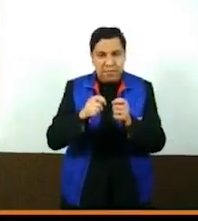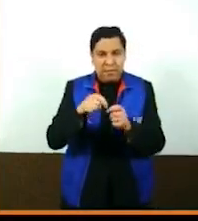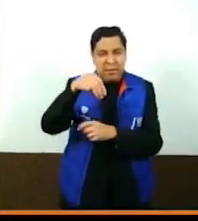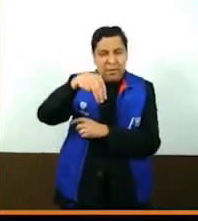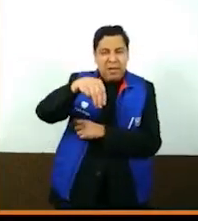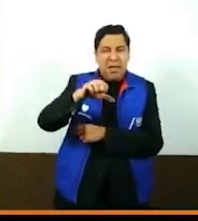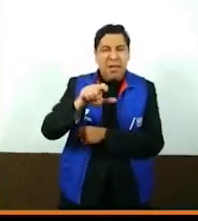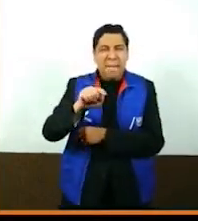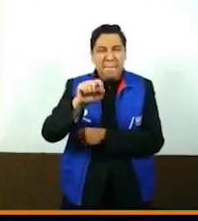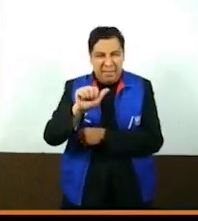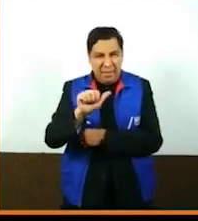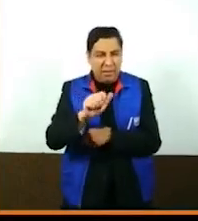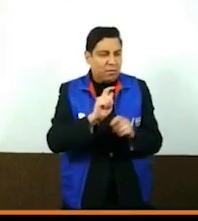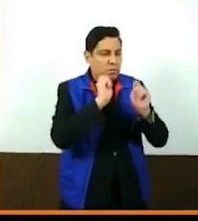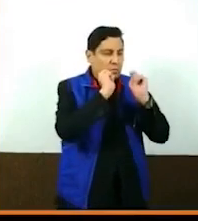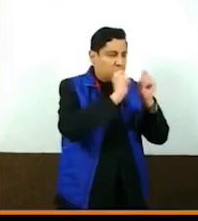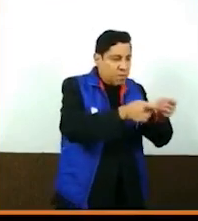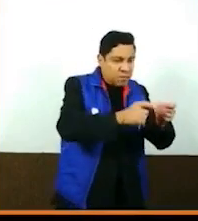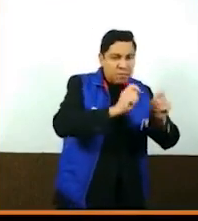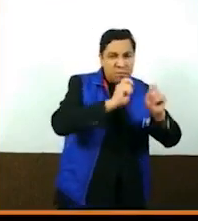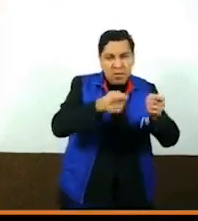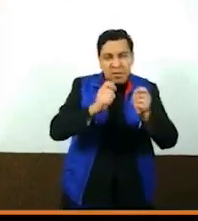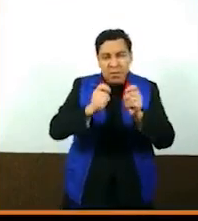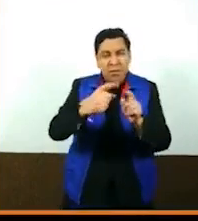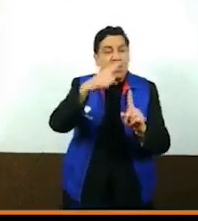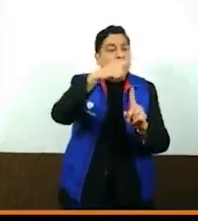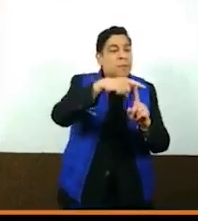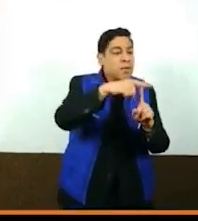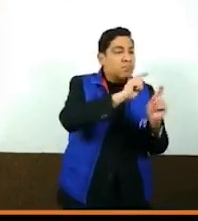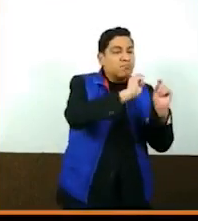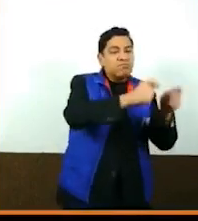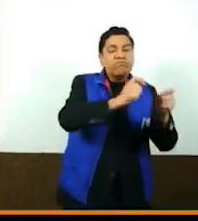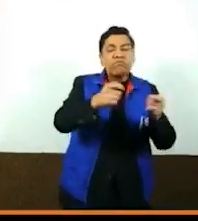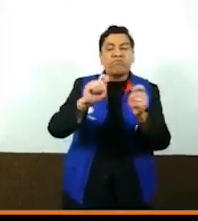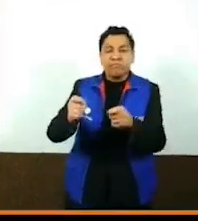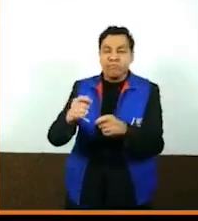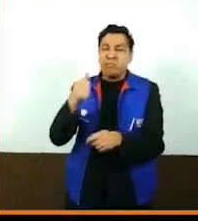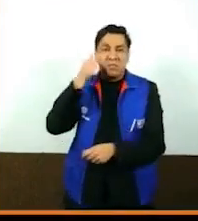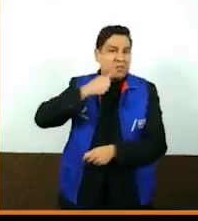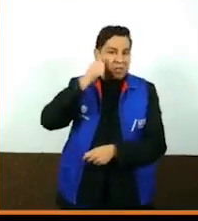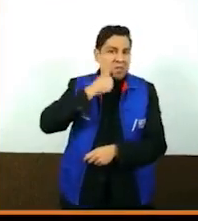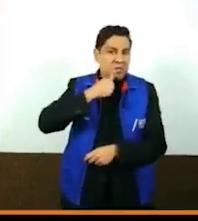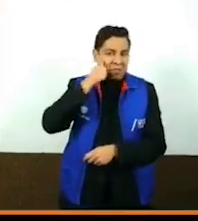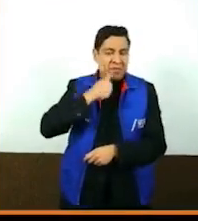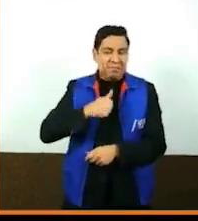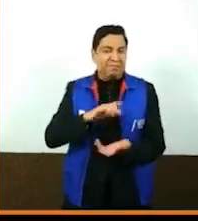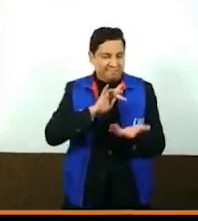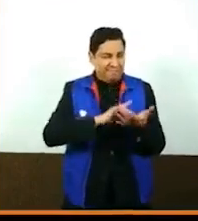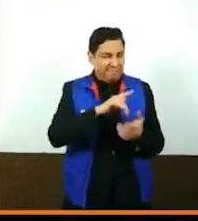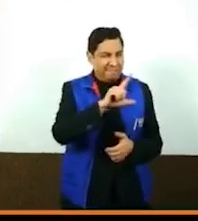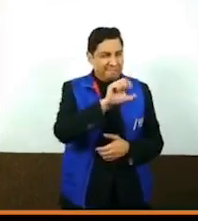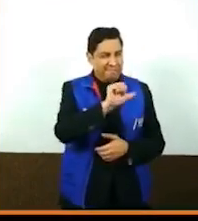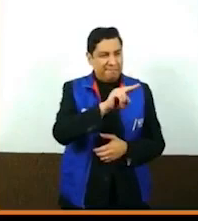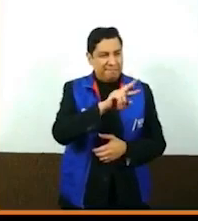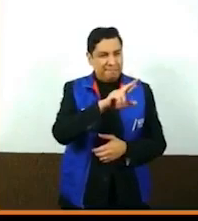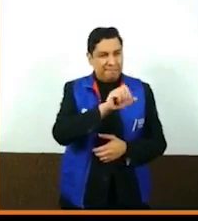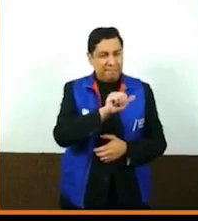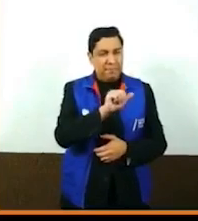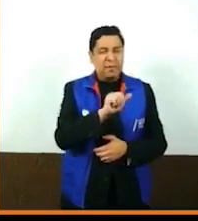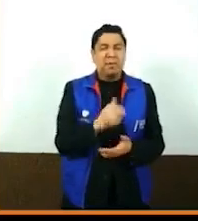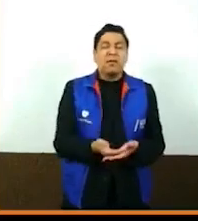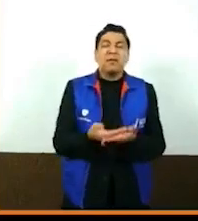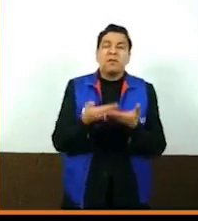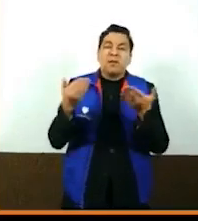abre el apetito a todos los empleados de hacer cosas, ¿no? Híjoles, gracias, Laura. Y bueno, pues ahora vamos con Roberto, ¿no? Con un